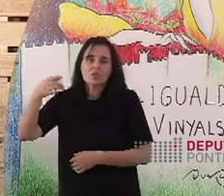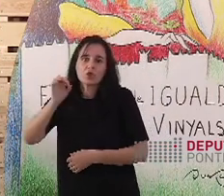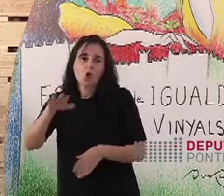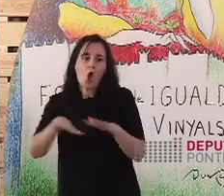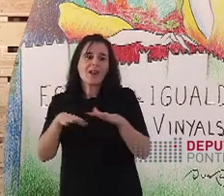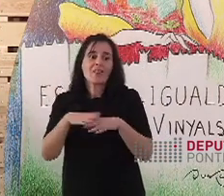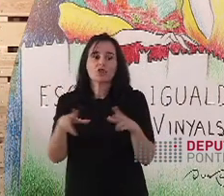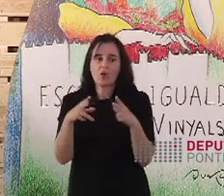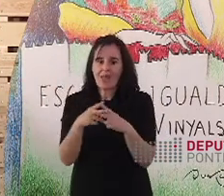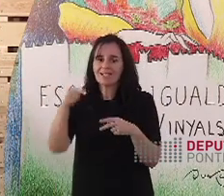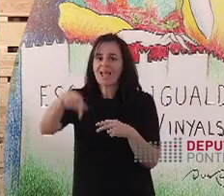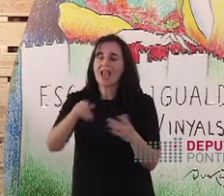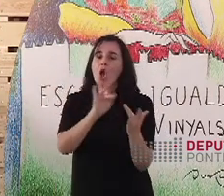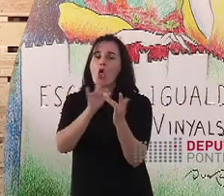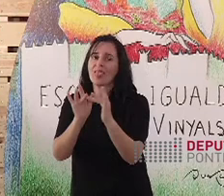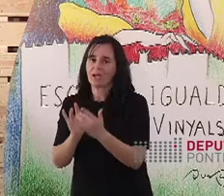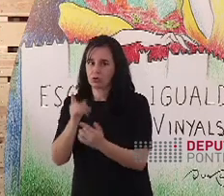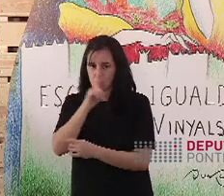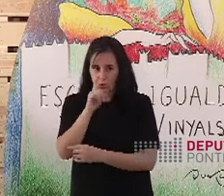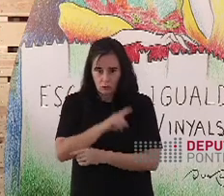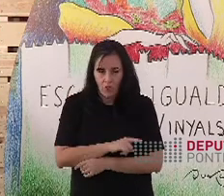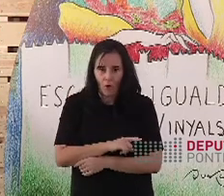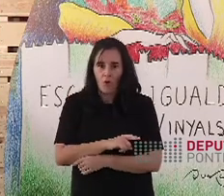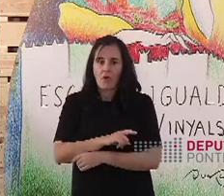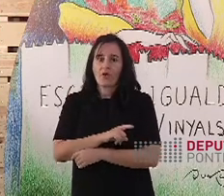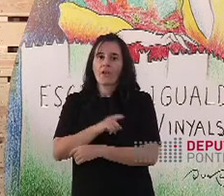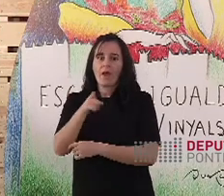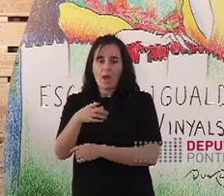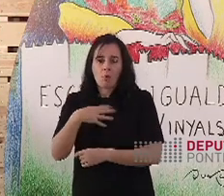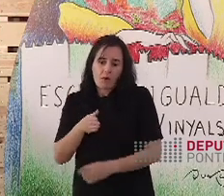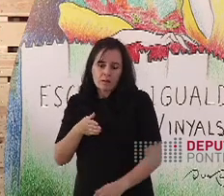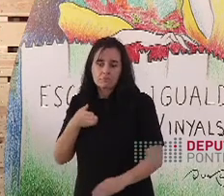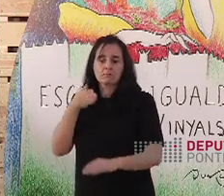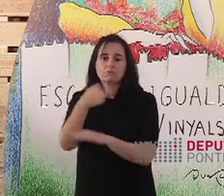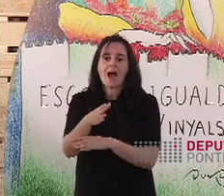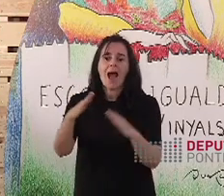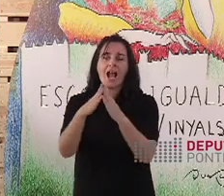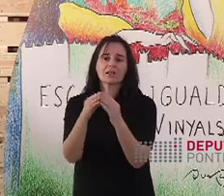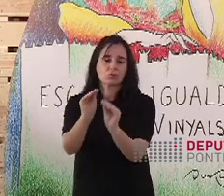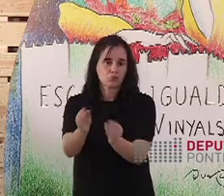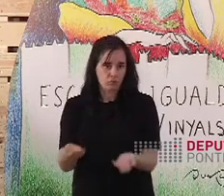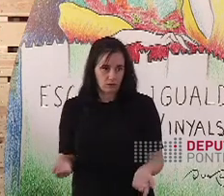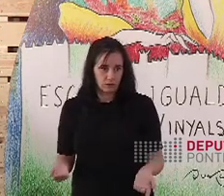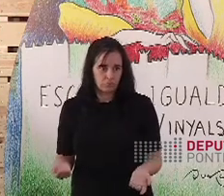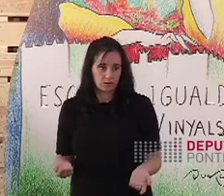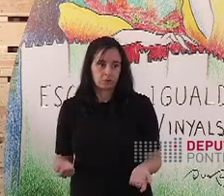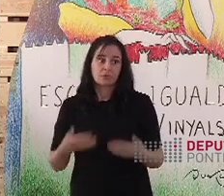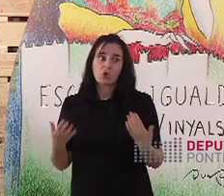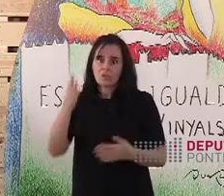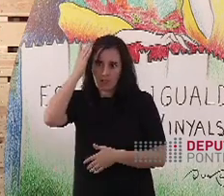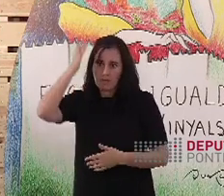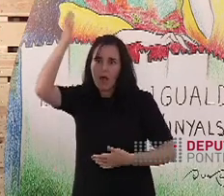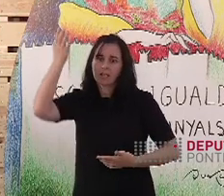sociais. Directamente os contactos se fan ca rede social e visitando a domicilio. Co cal aí, imaginádevos